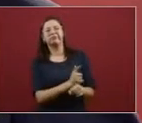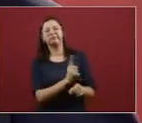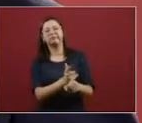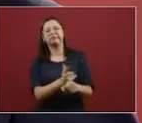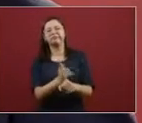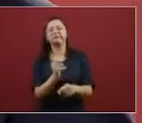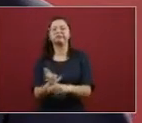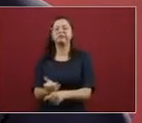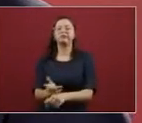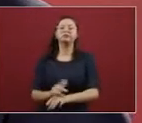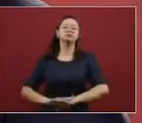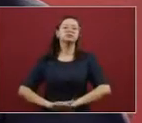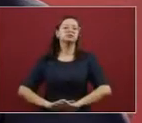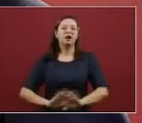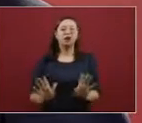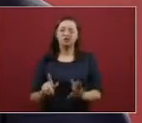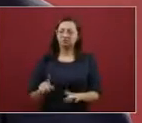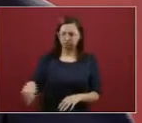todos